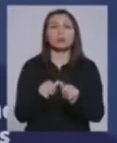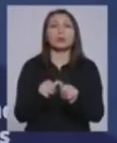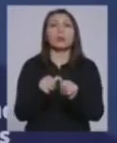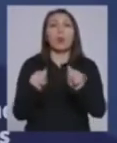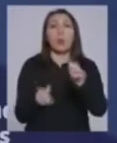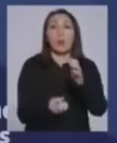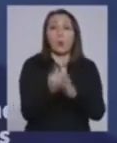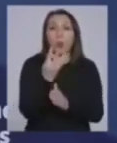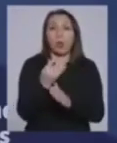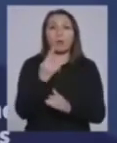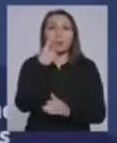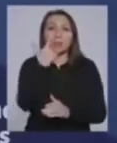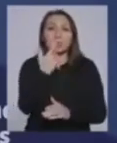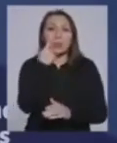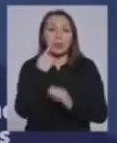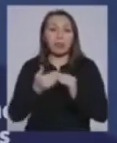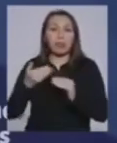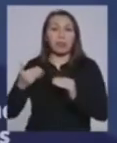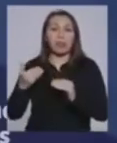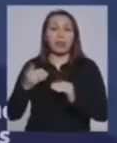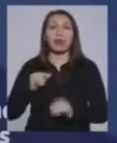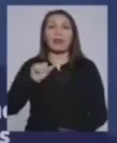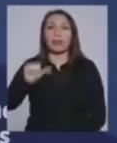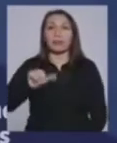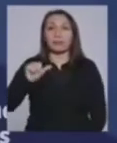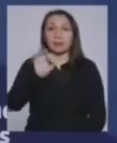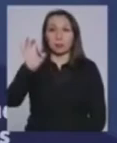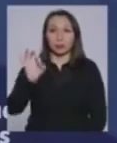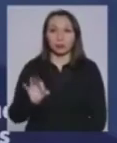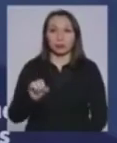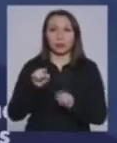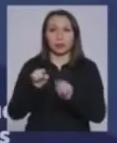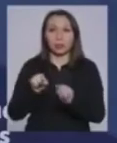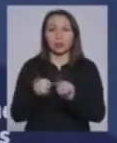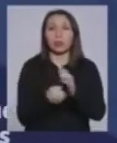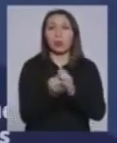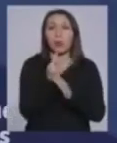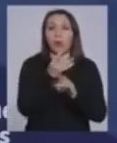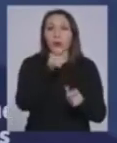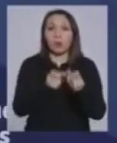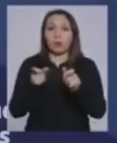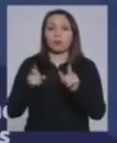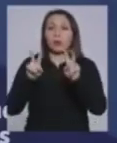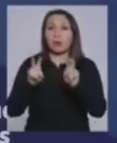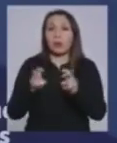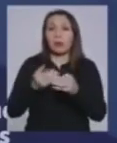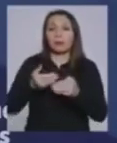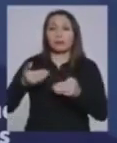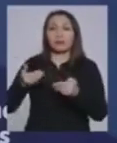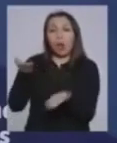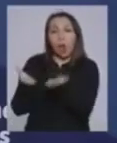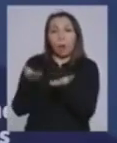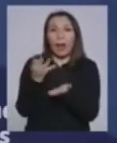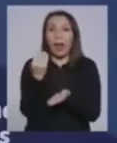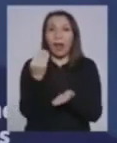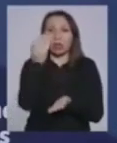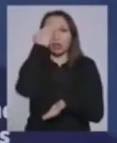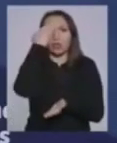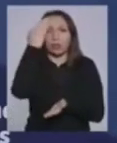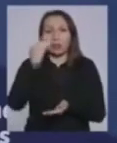en los últimos 7 días y un 16% de casos nuevos en relación a los últimos 14